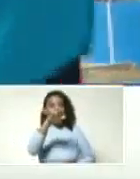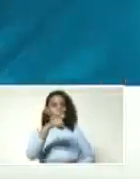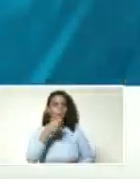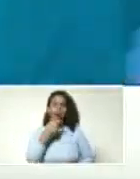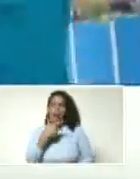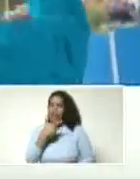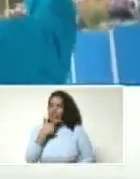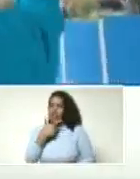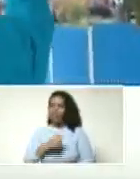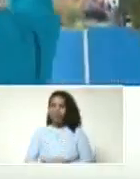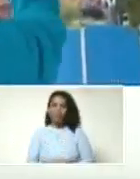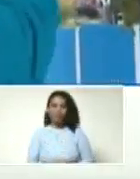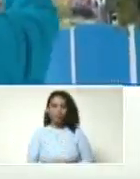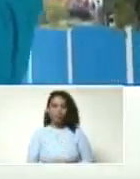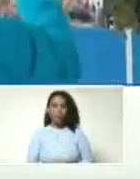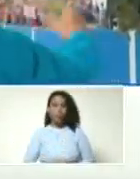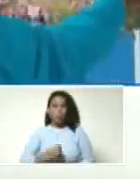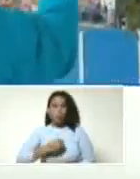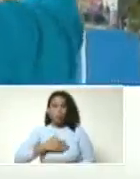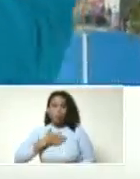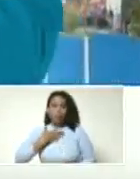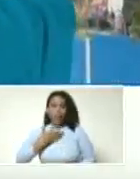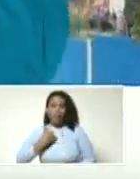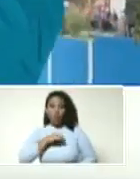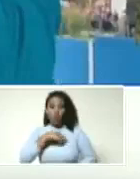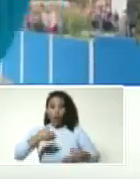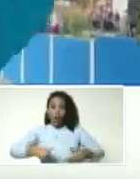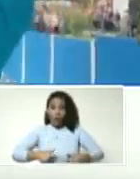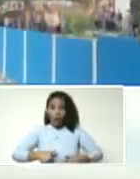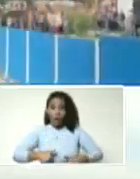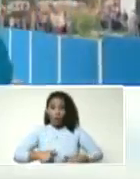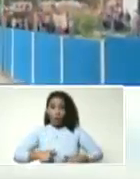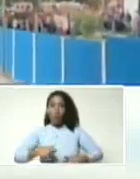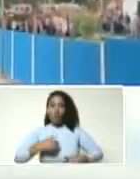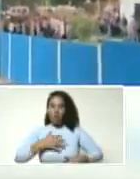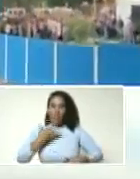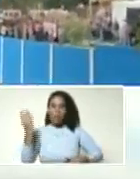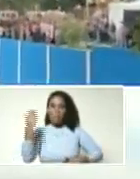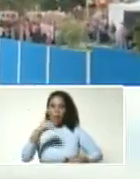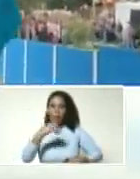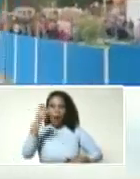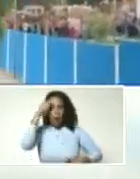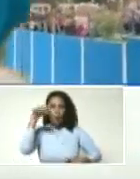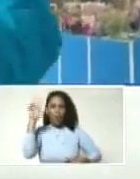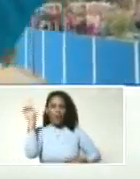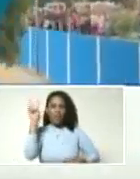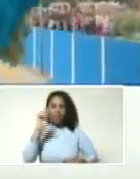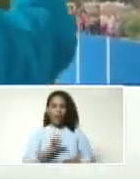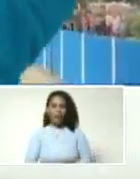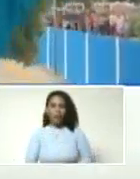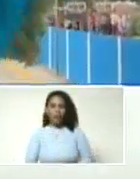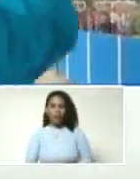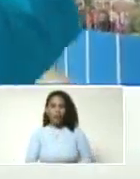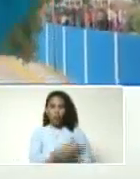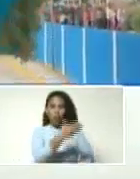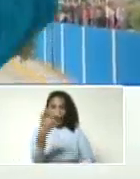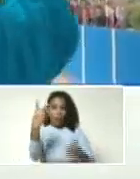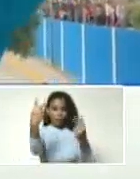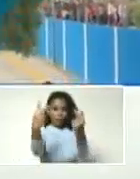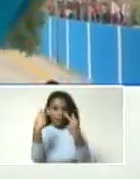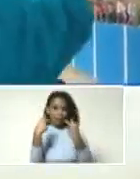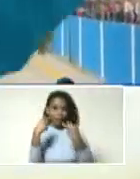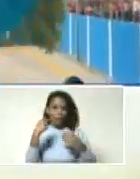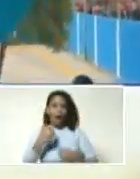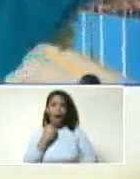bello. Vale la pena todo lo que hacemos y más por el pueblo de Venezuela. Fíjense ustedes, algo